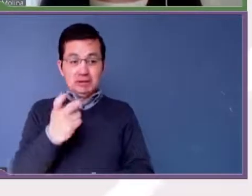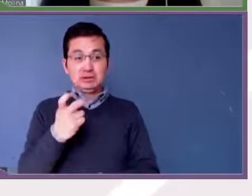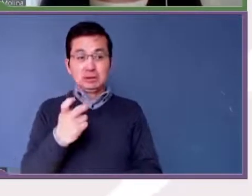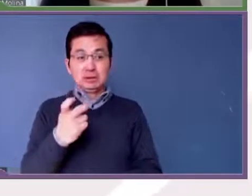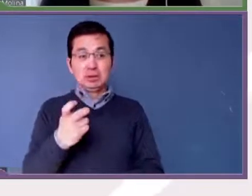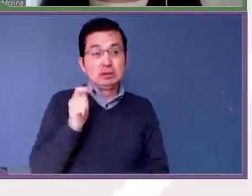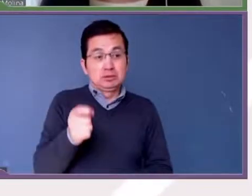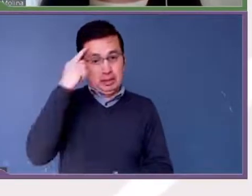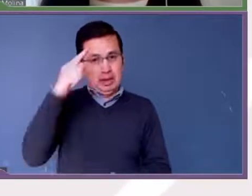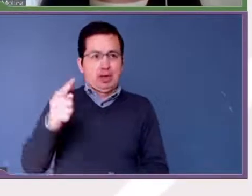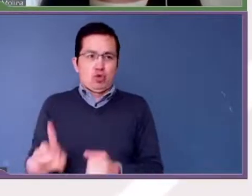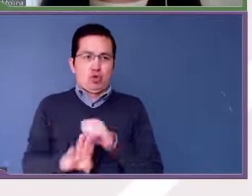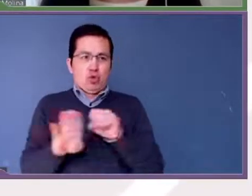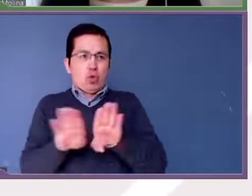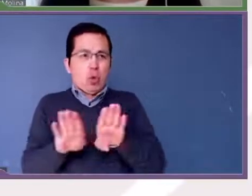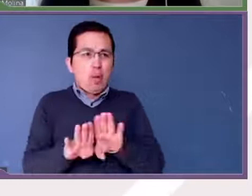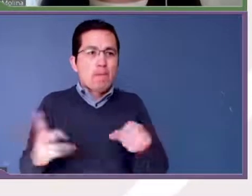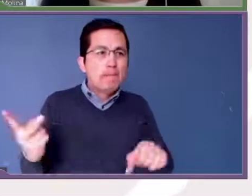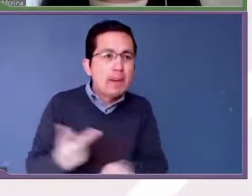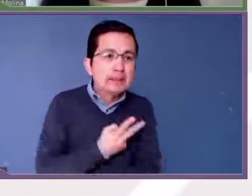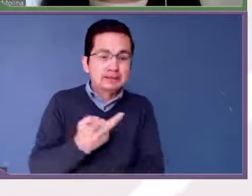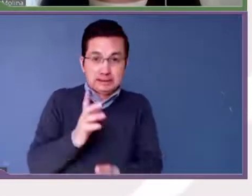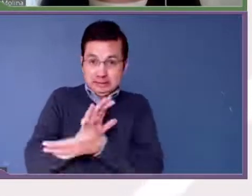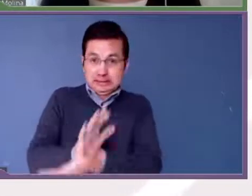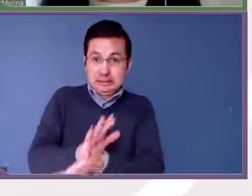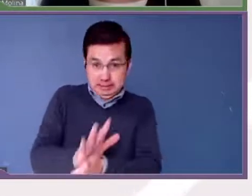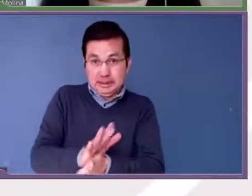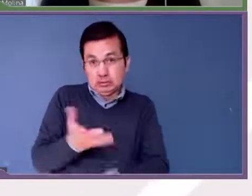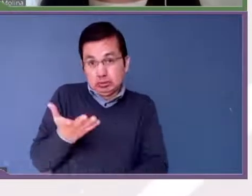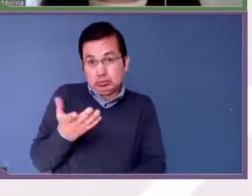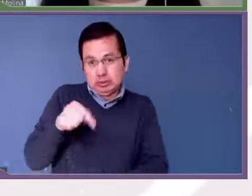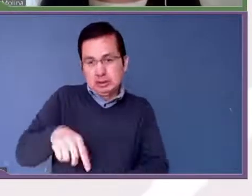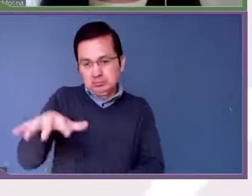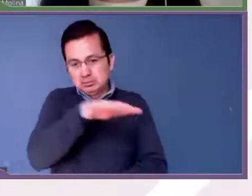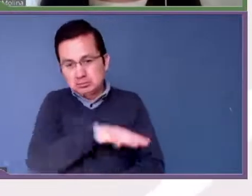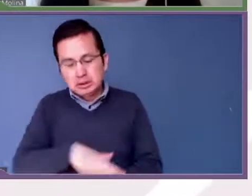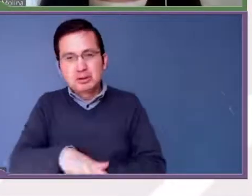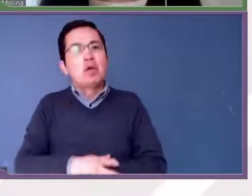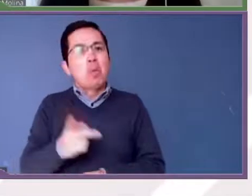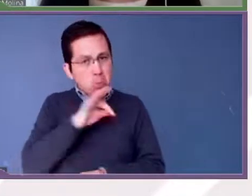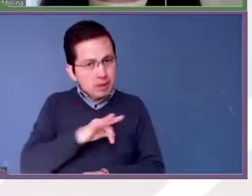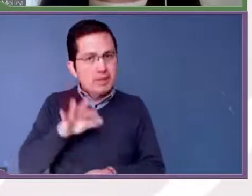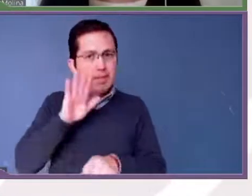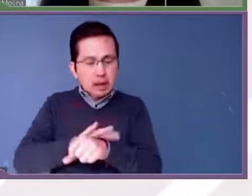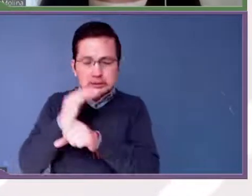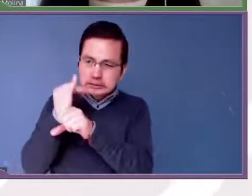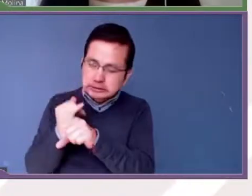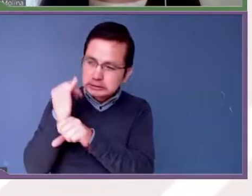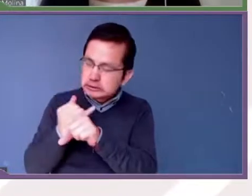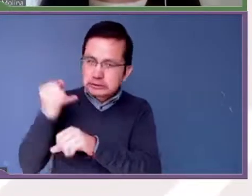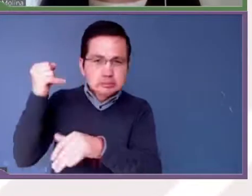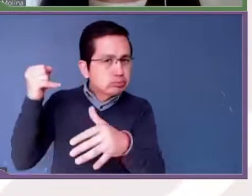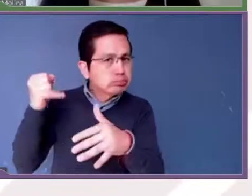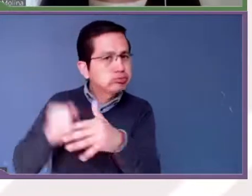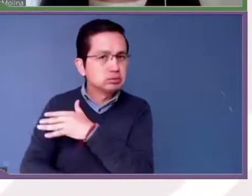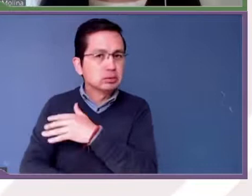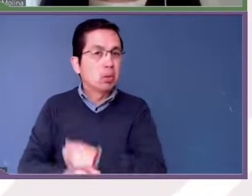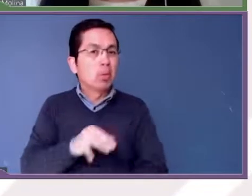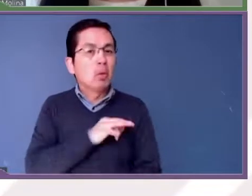viene un poquito combinado y ahí hay como varias pistas para seguir, ¿no? Y